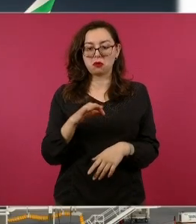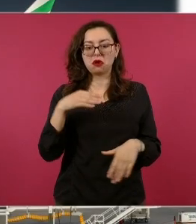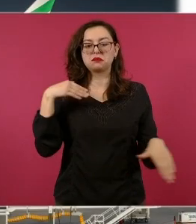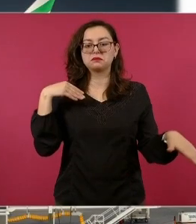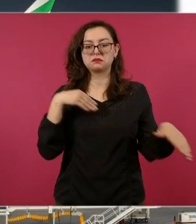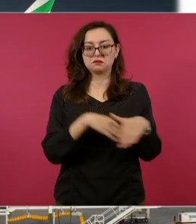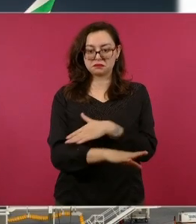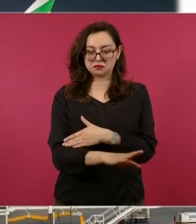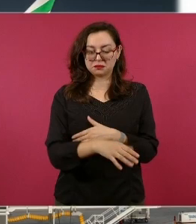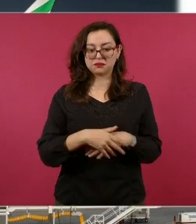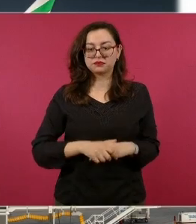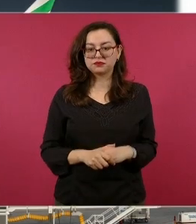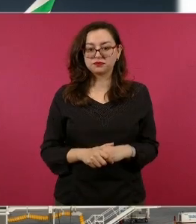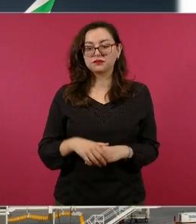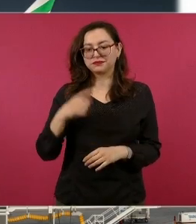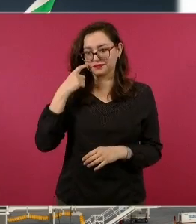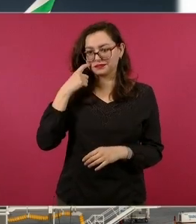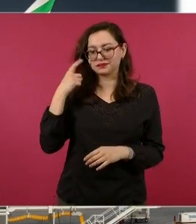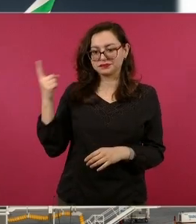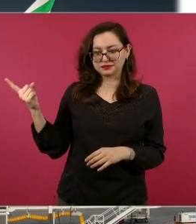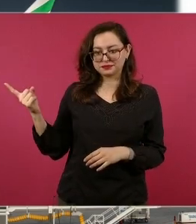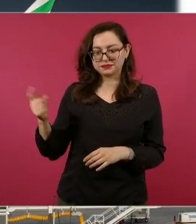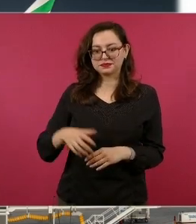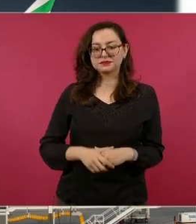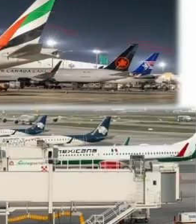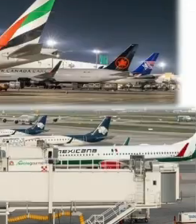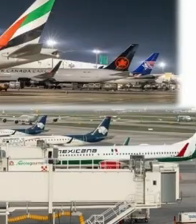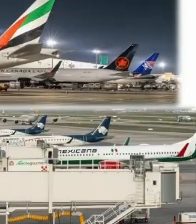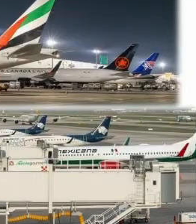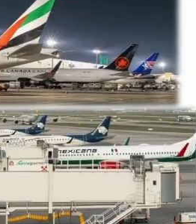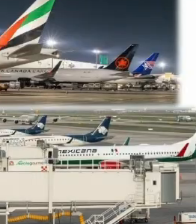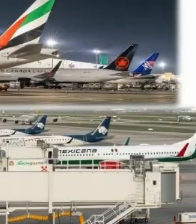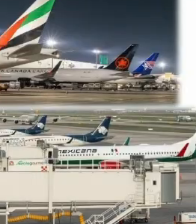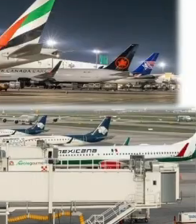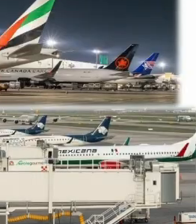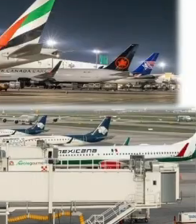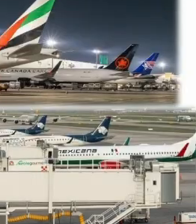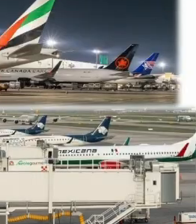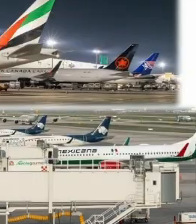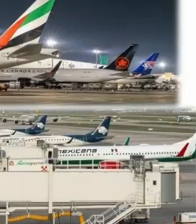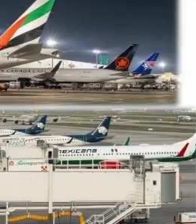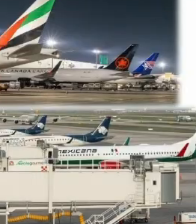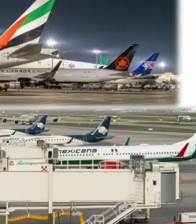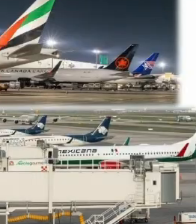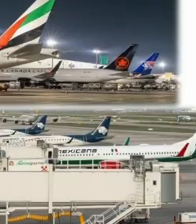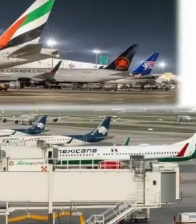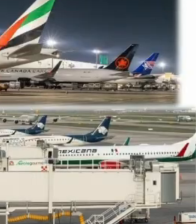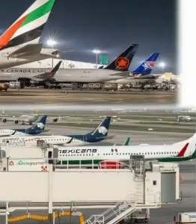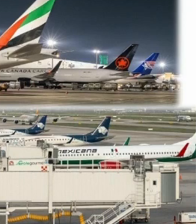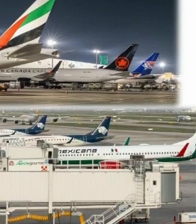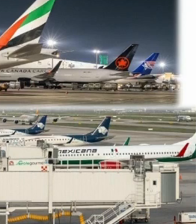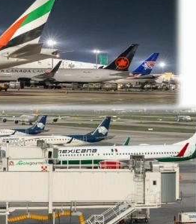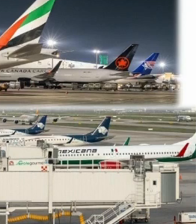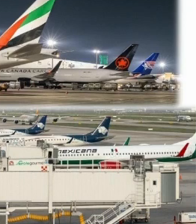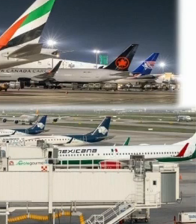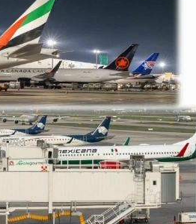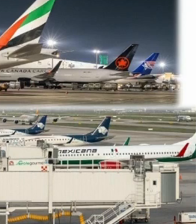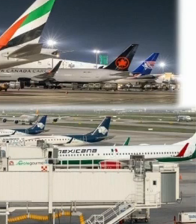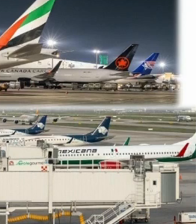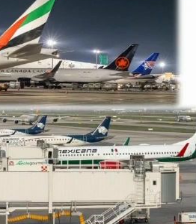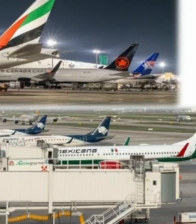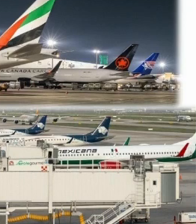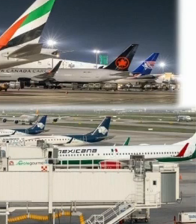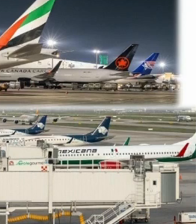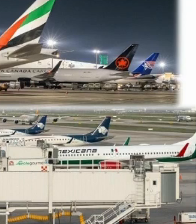La terminal de carga tiene una capacidad de manejar hasta 590 mil toneladas de carga y